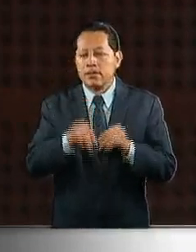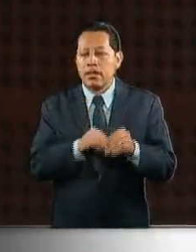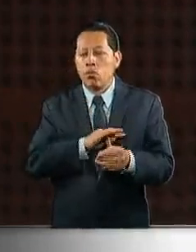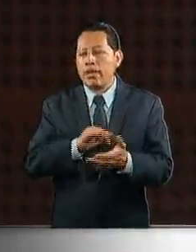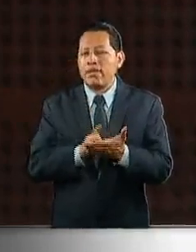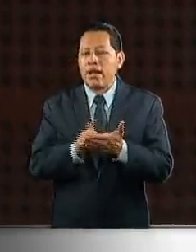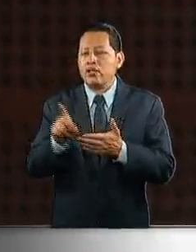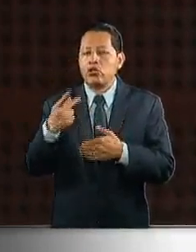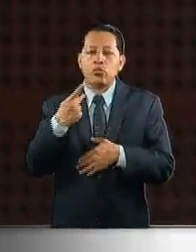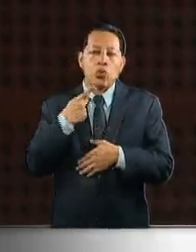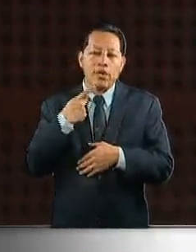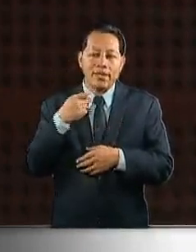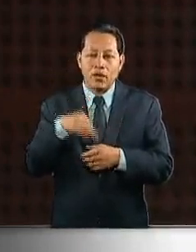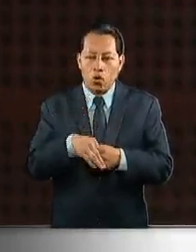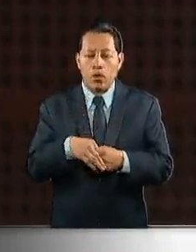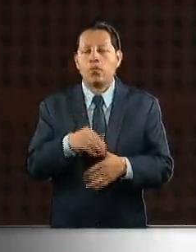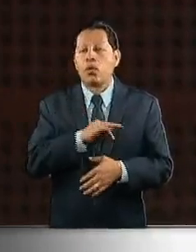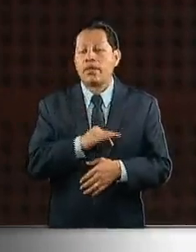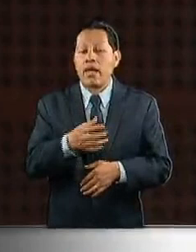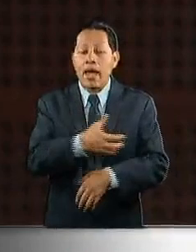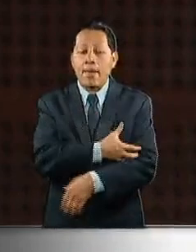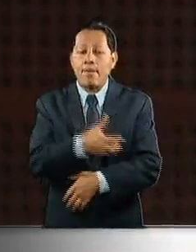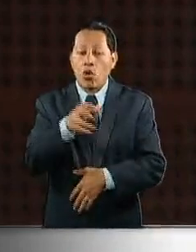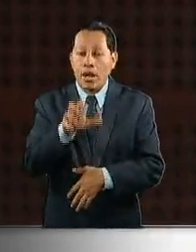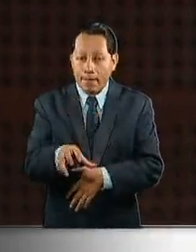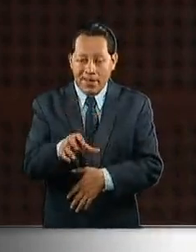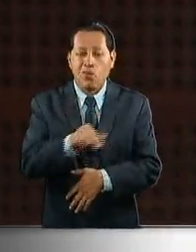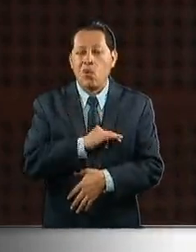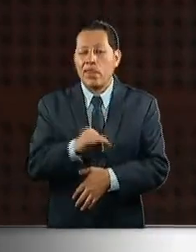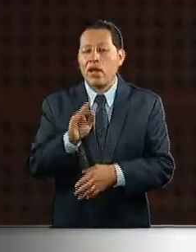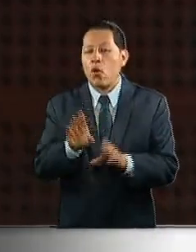derechos político-electorales, su empoderamiento, la